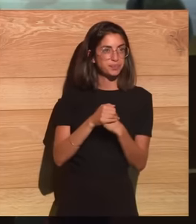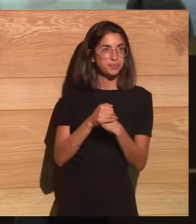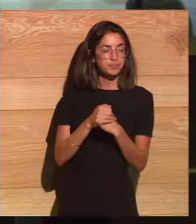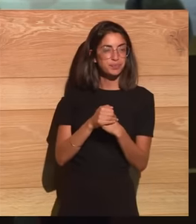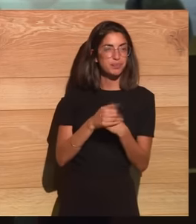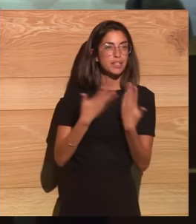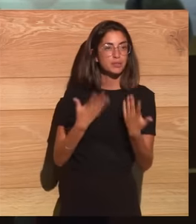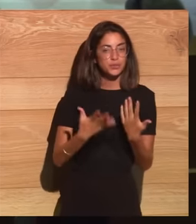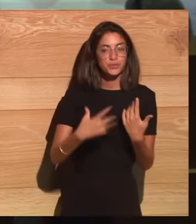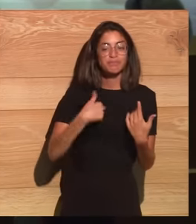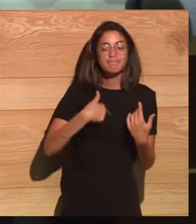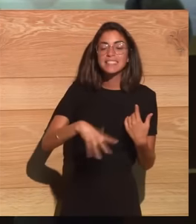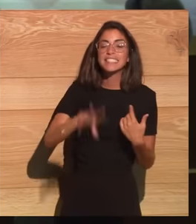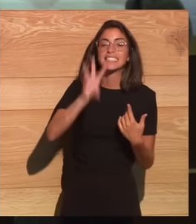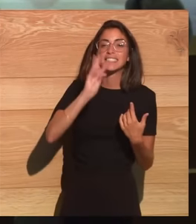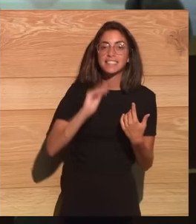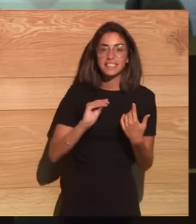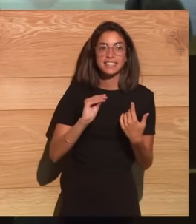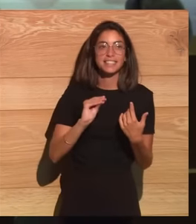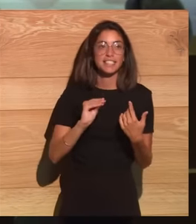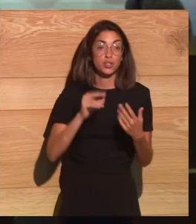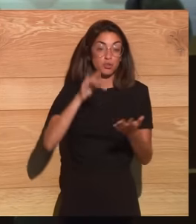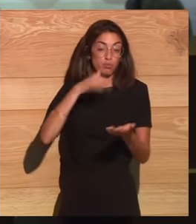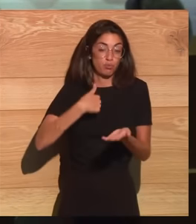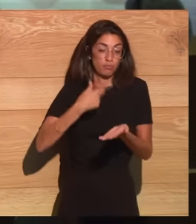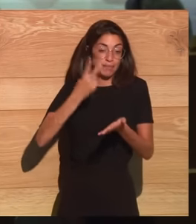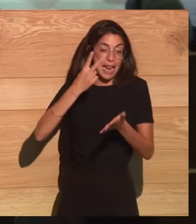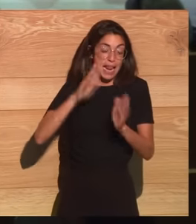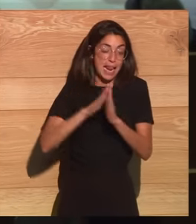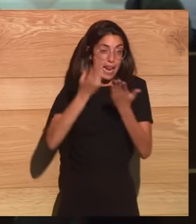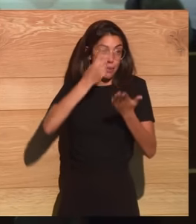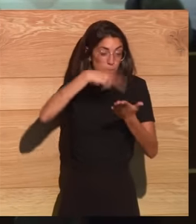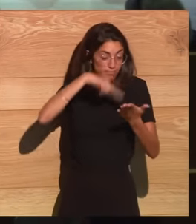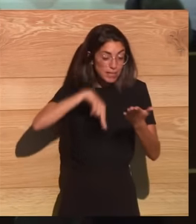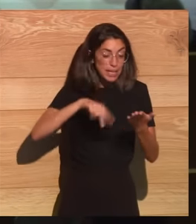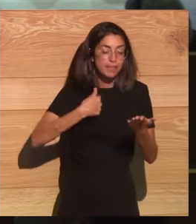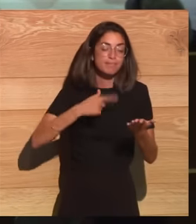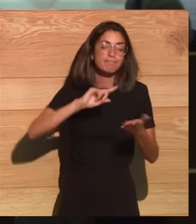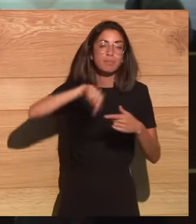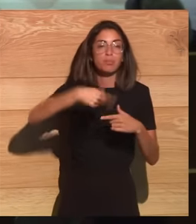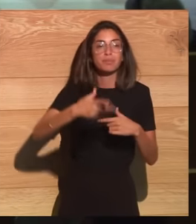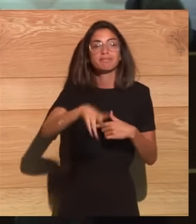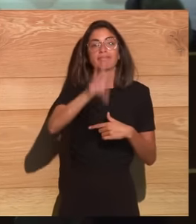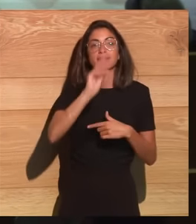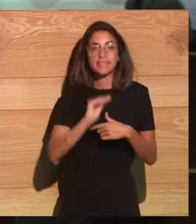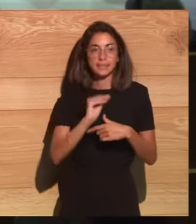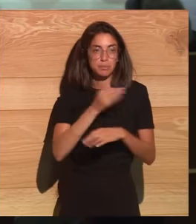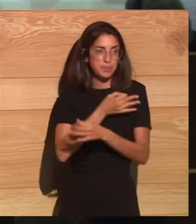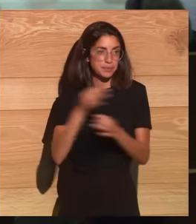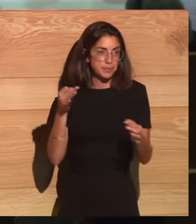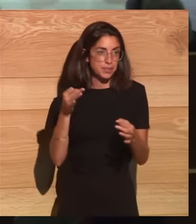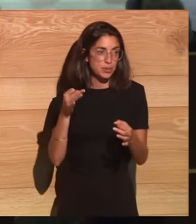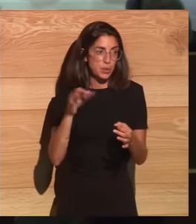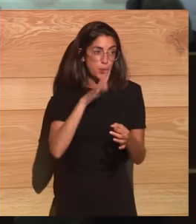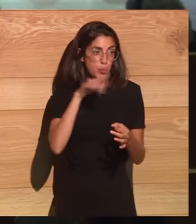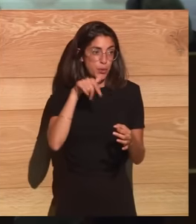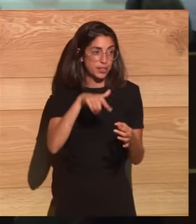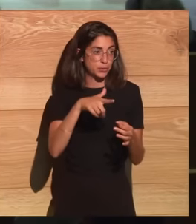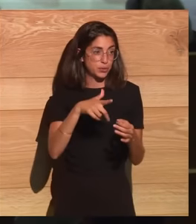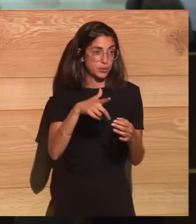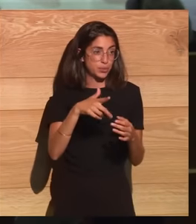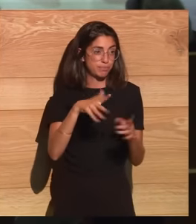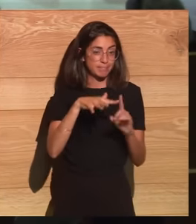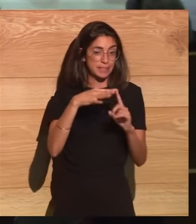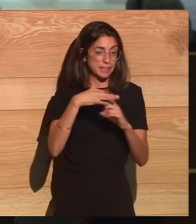Y lo entendí al leer el libro. Lo entendí al leer el libro. Porque es un acto que solo puedes hacer